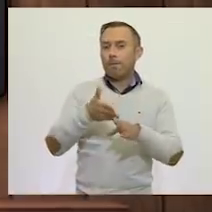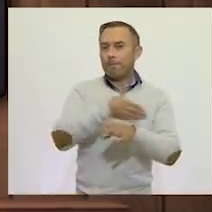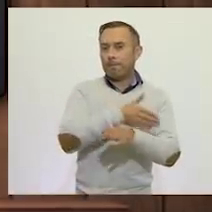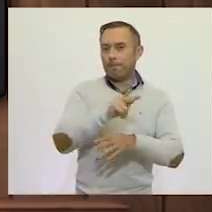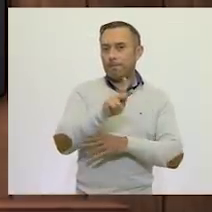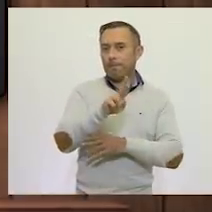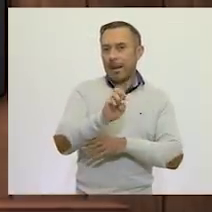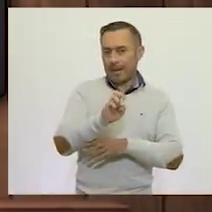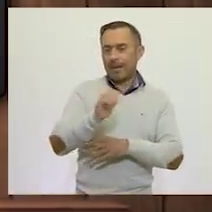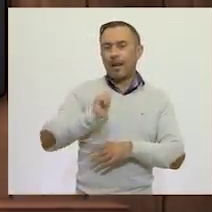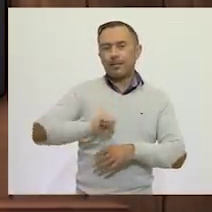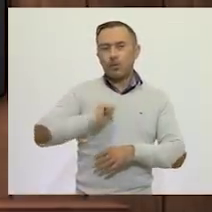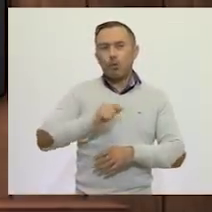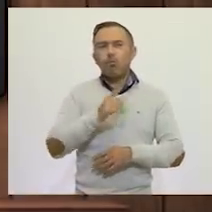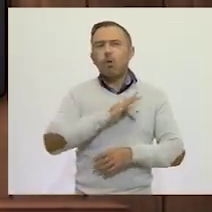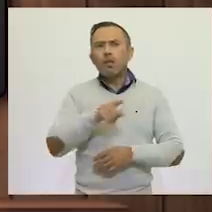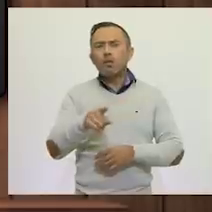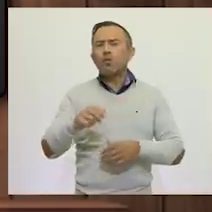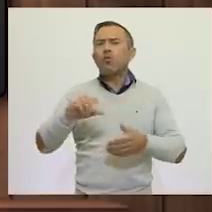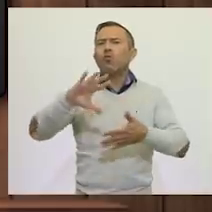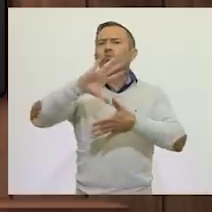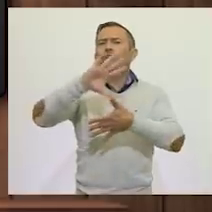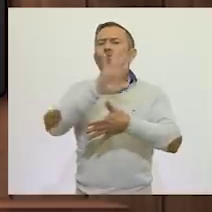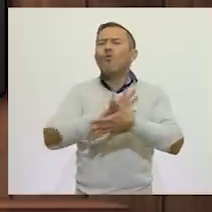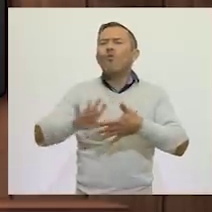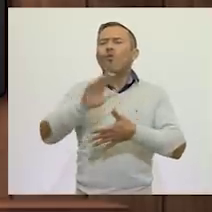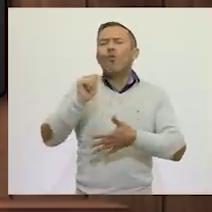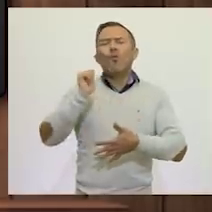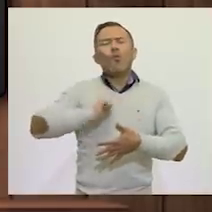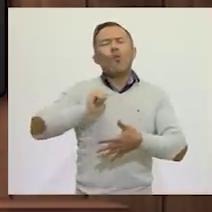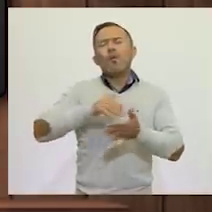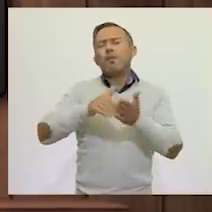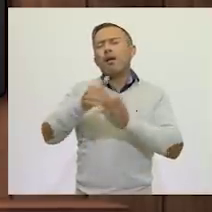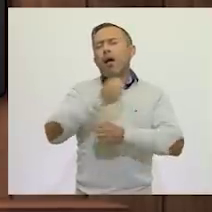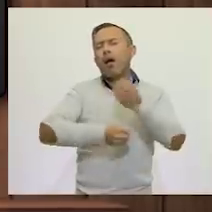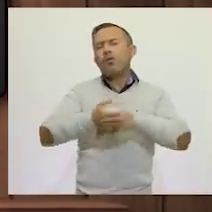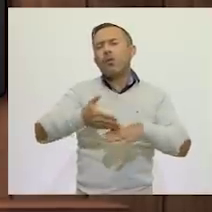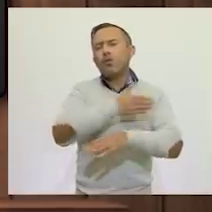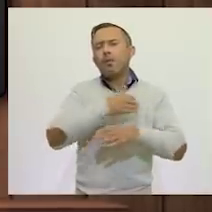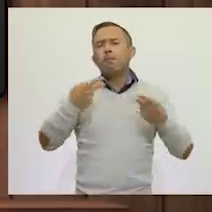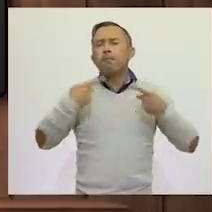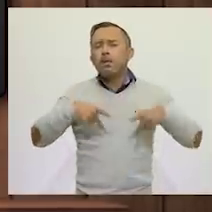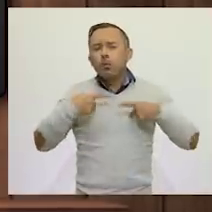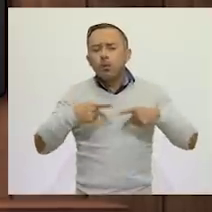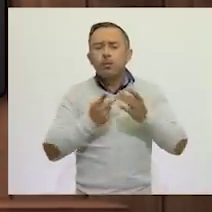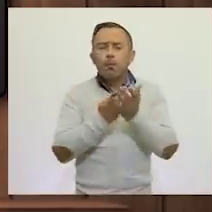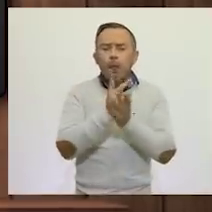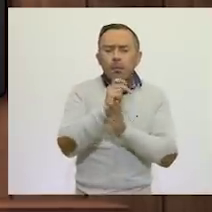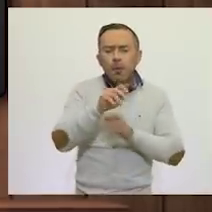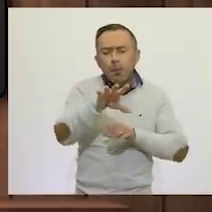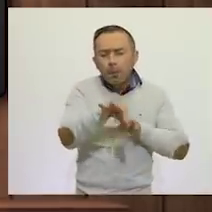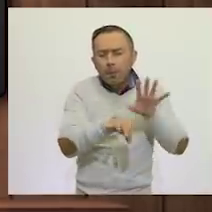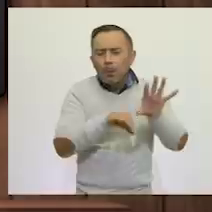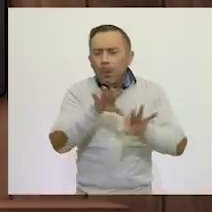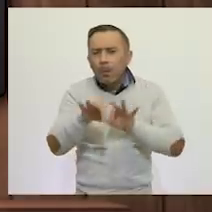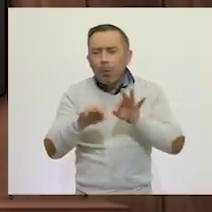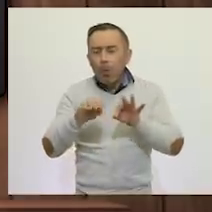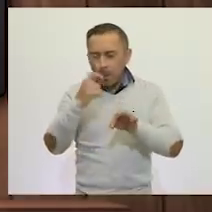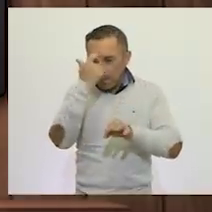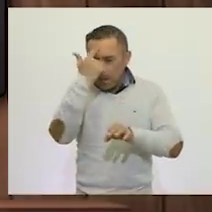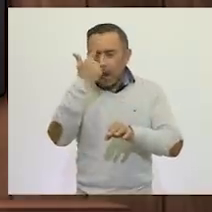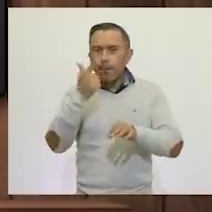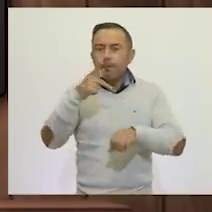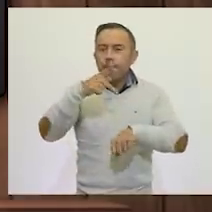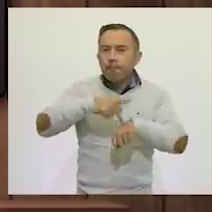el enorme continente americano fue habitado por cazadores-recolectores que aprendieron paulatinamente a crear herramientas de piedra,